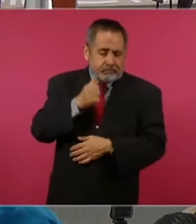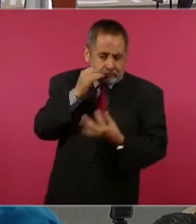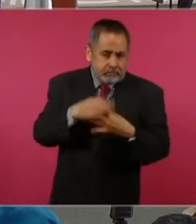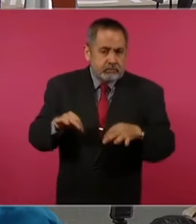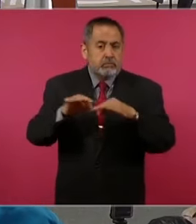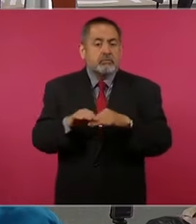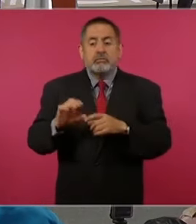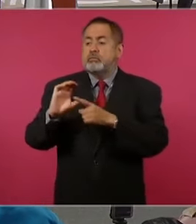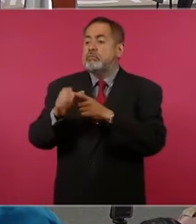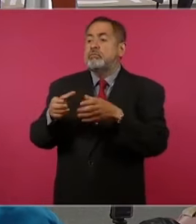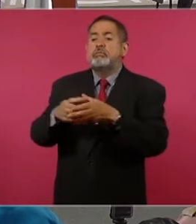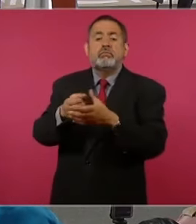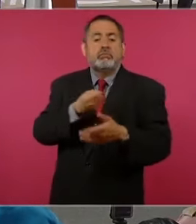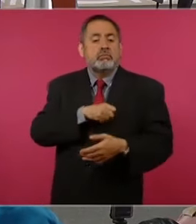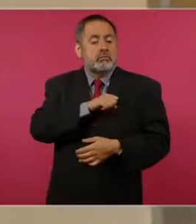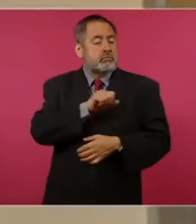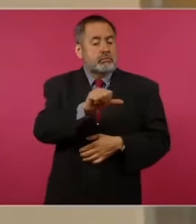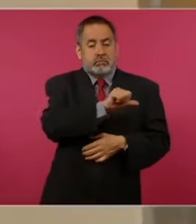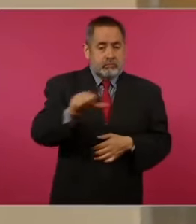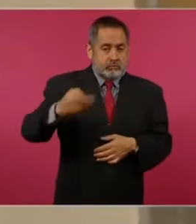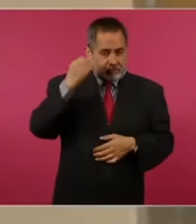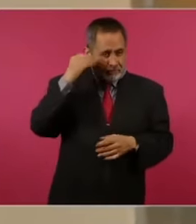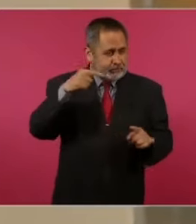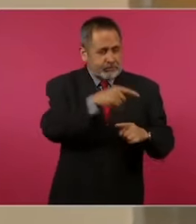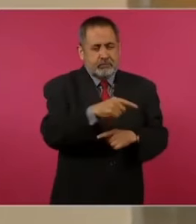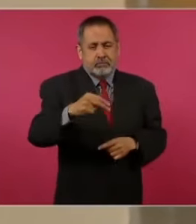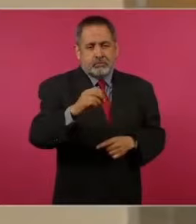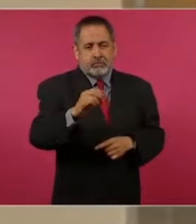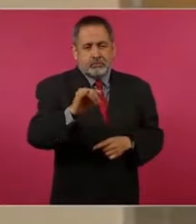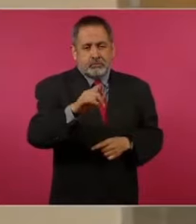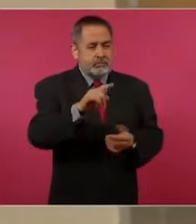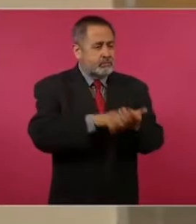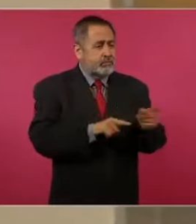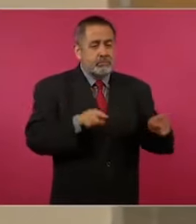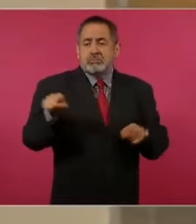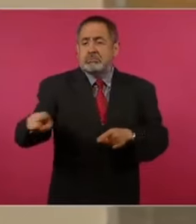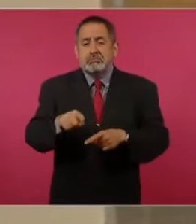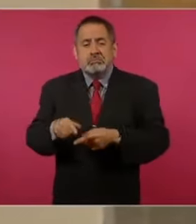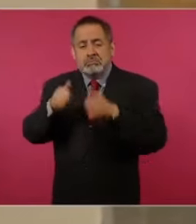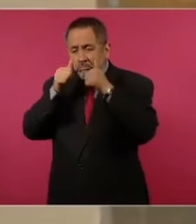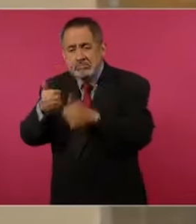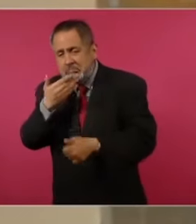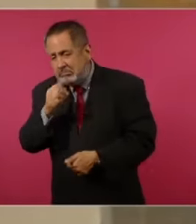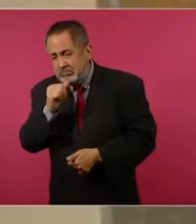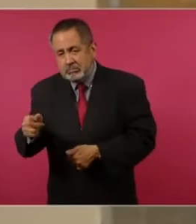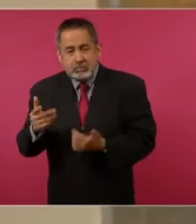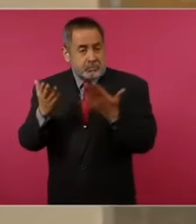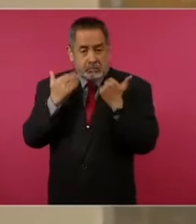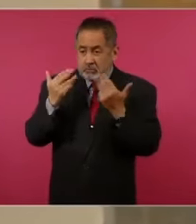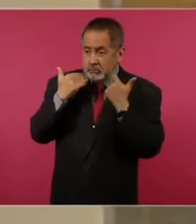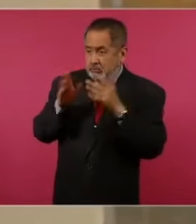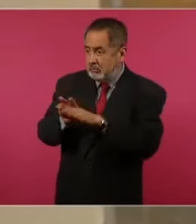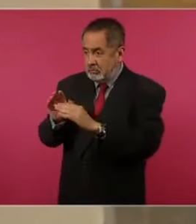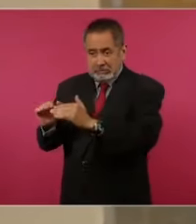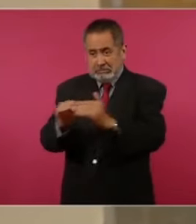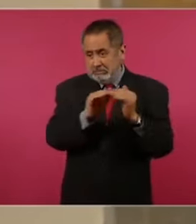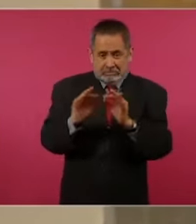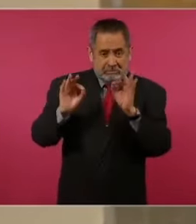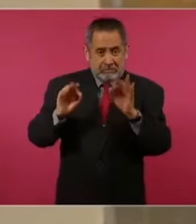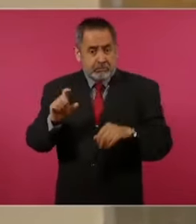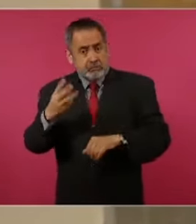Los centros de salud durante todo el periodo neoliberal, el primer nivel de atención fue el que menos se atendió. Entonces, no hay una uniformidad en los